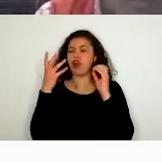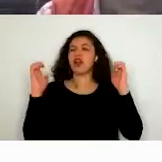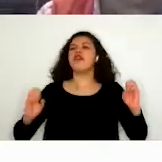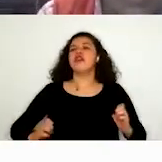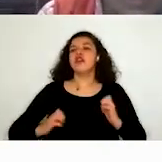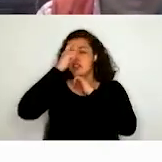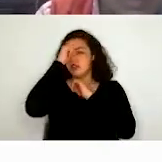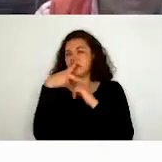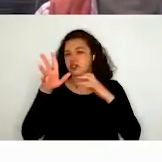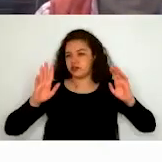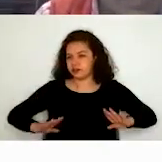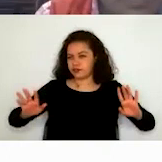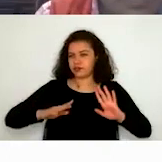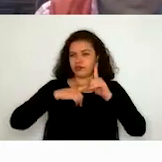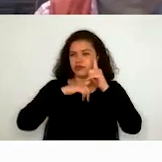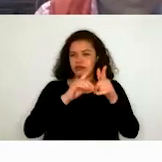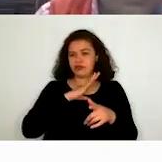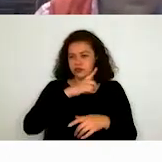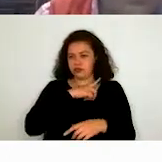las condiciones siguientes.